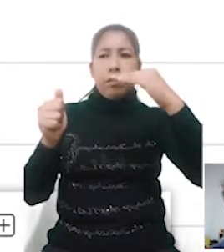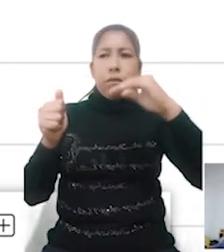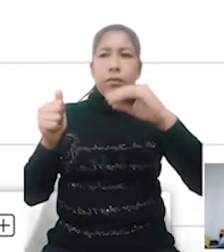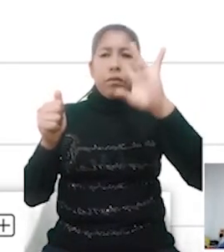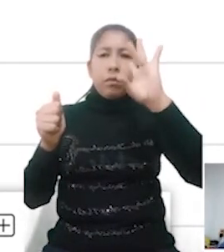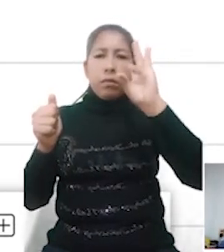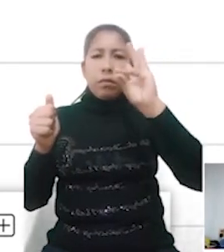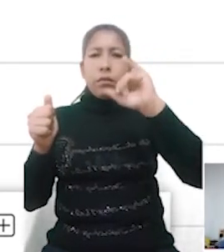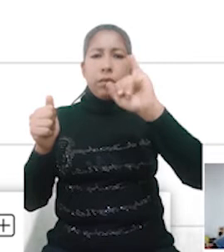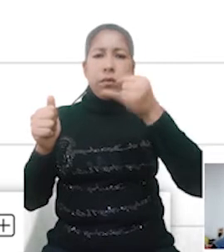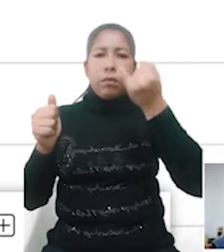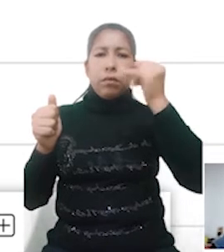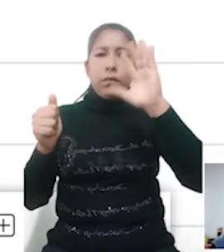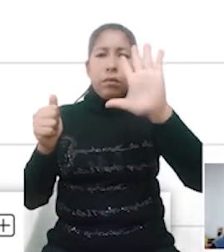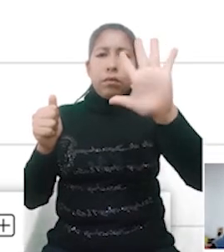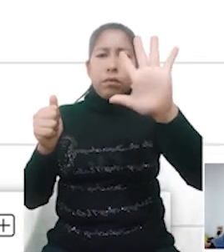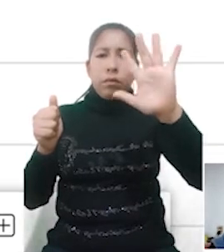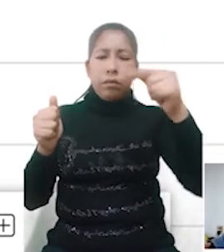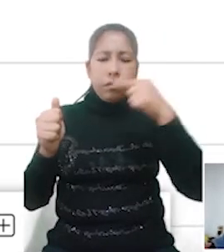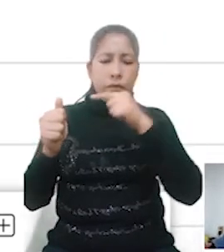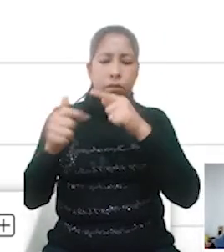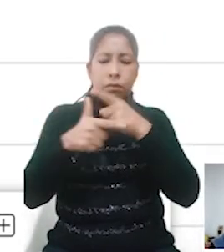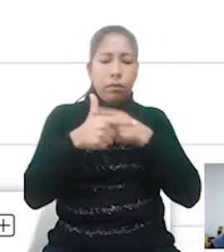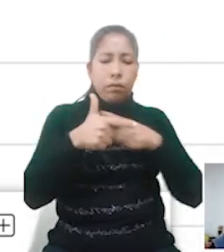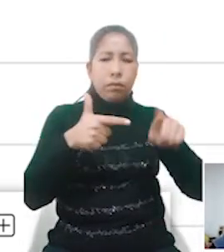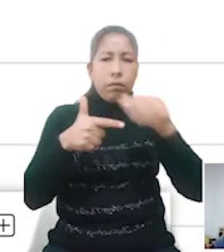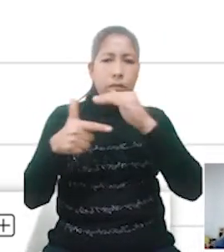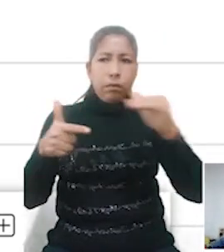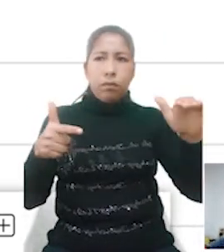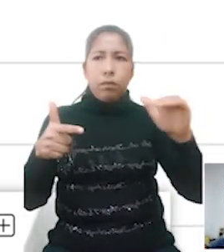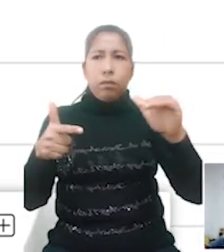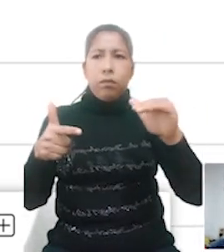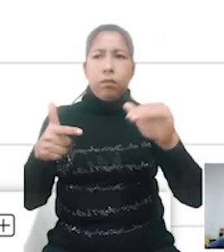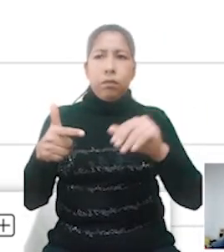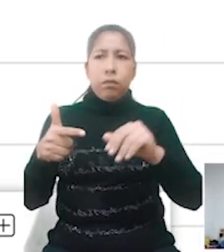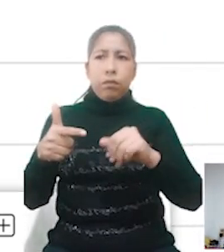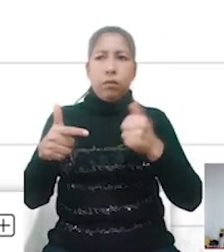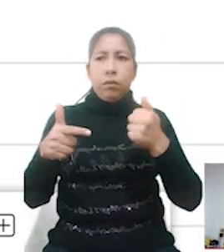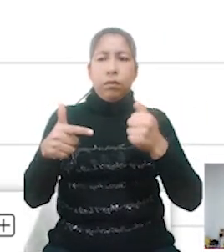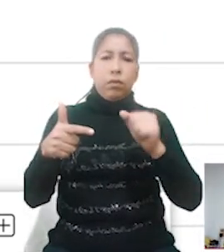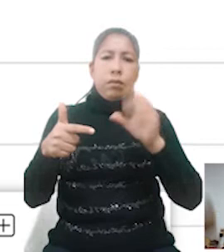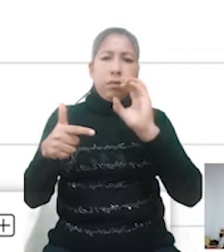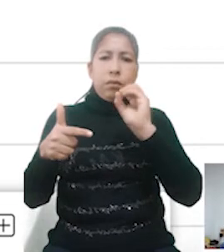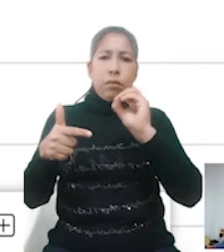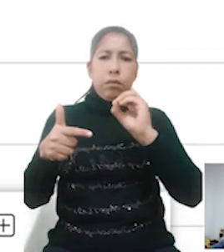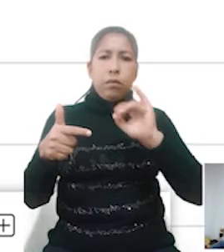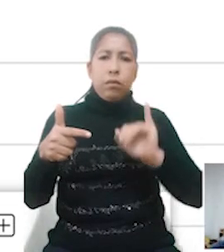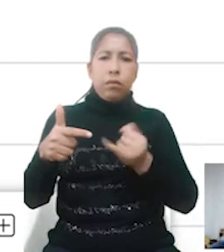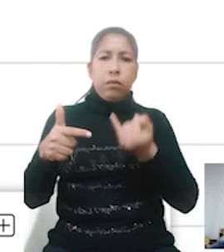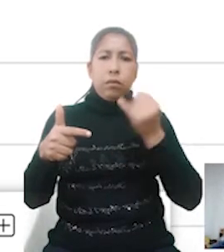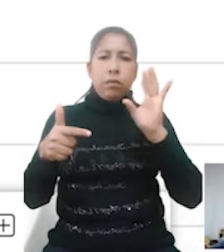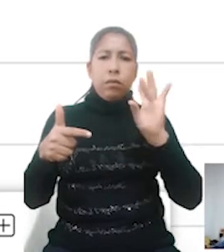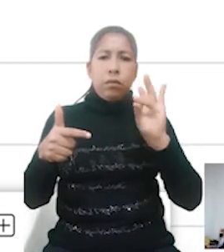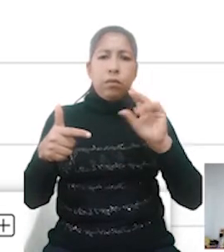caso 7,5 centímetros, dividido entre el ángulo central θ expresado en radianes,